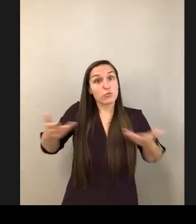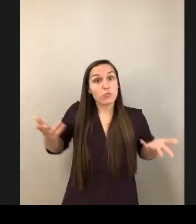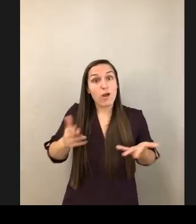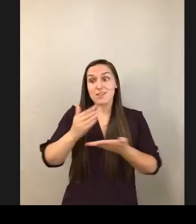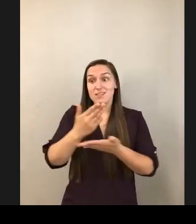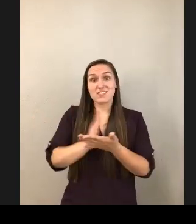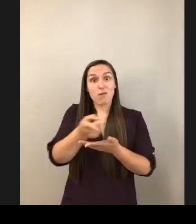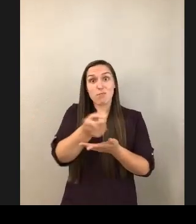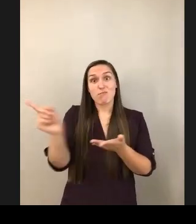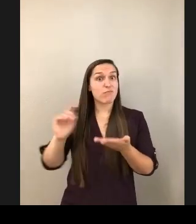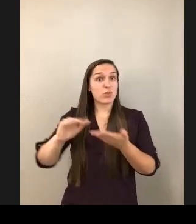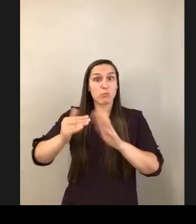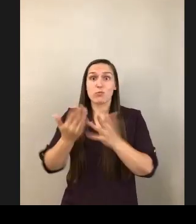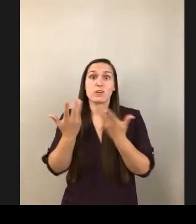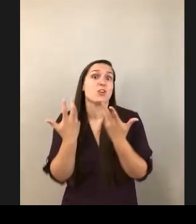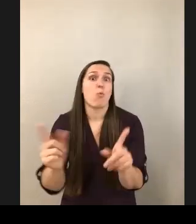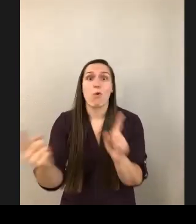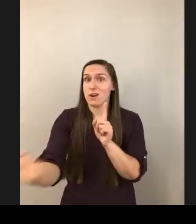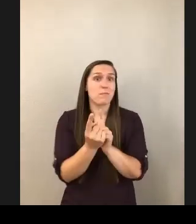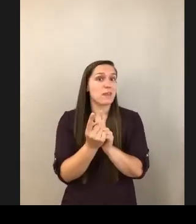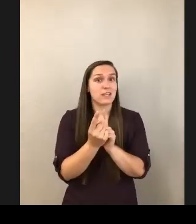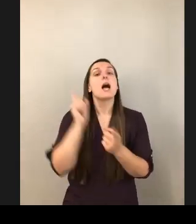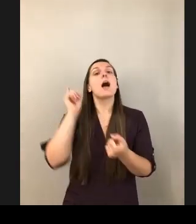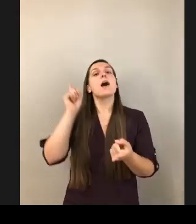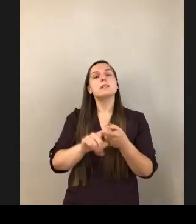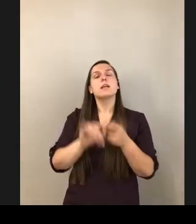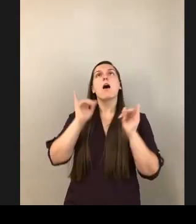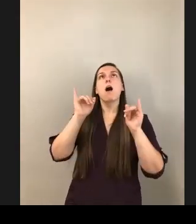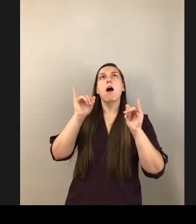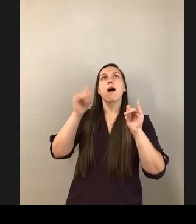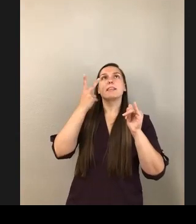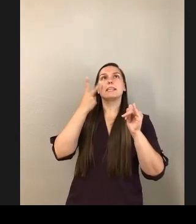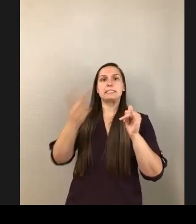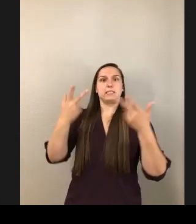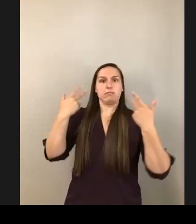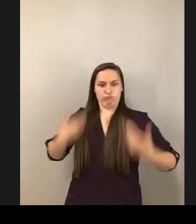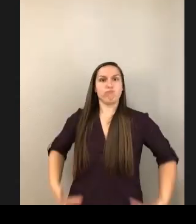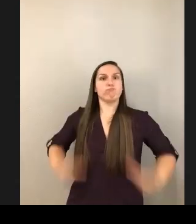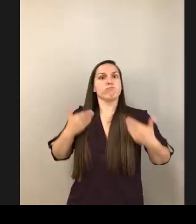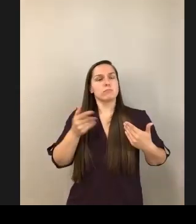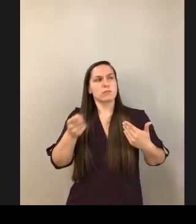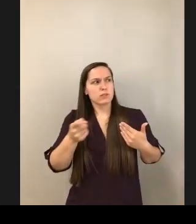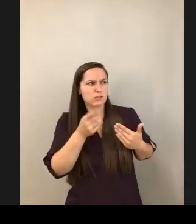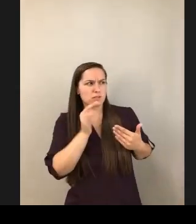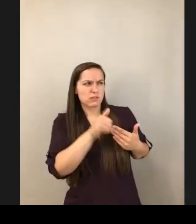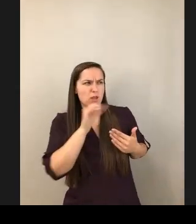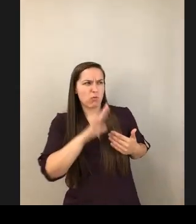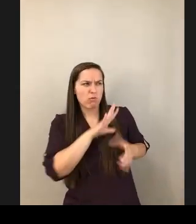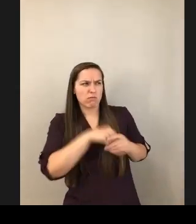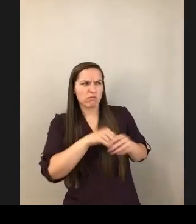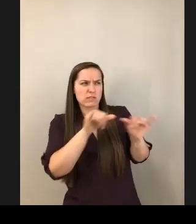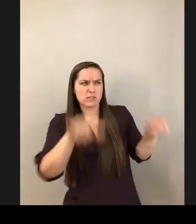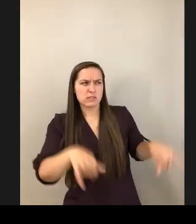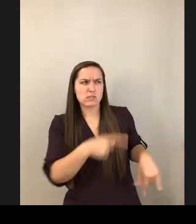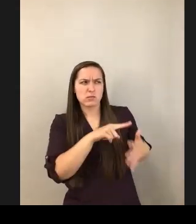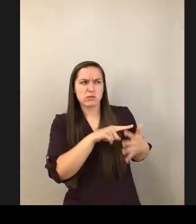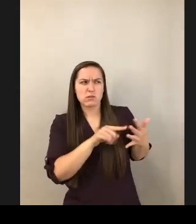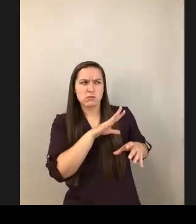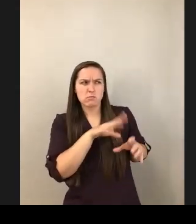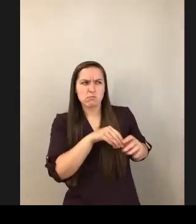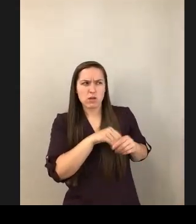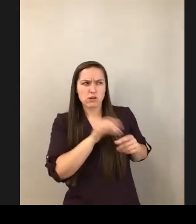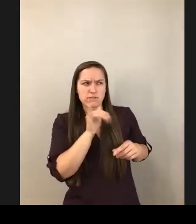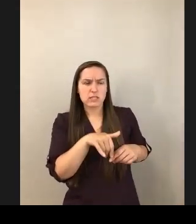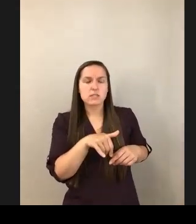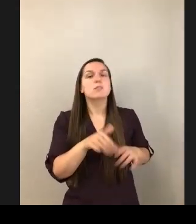propias expectativas. La verdad es que miembros de la comunidad no van a querer conocerme hasta que sepan